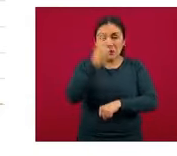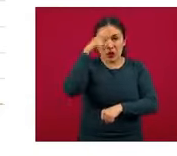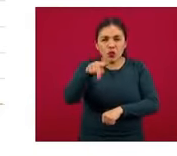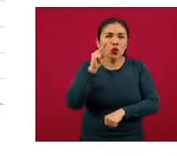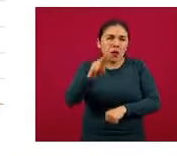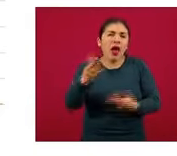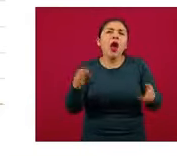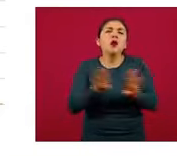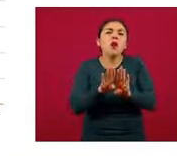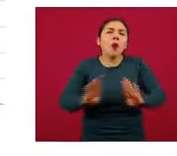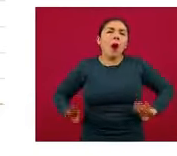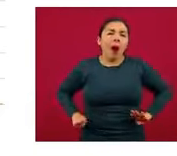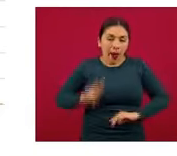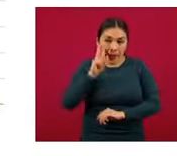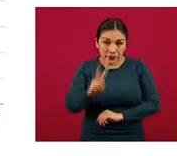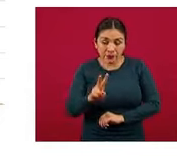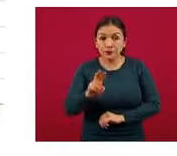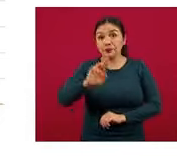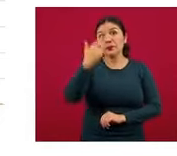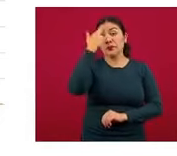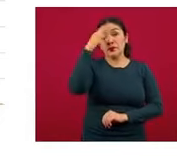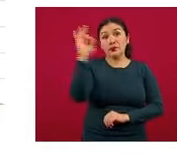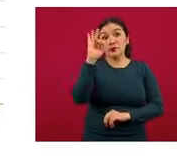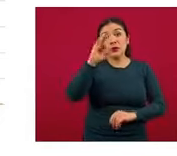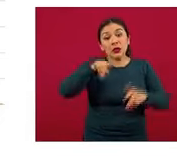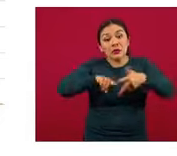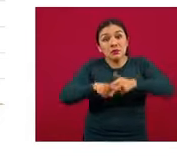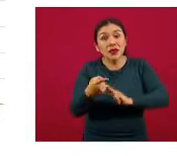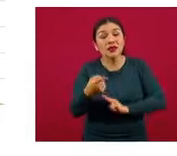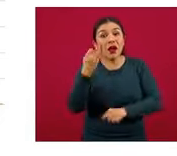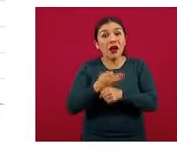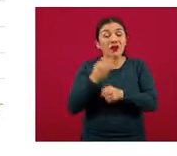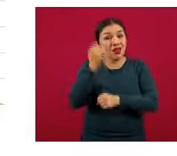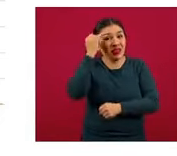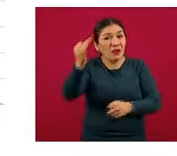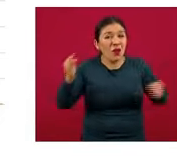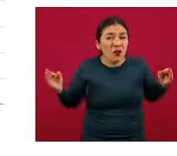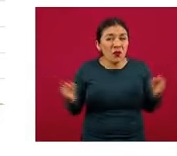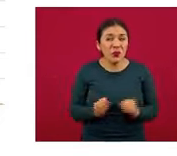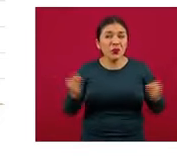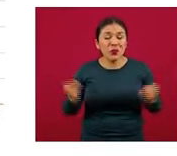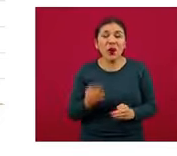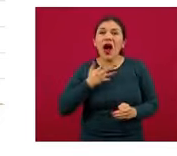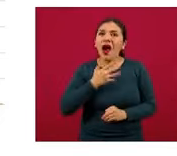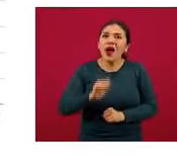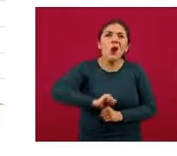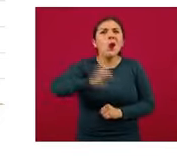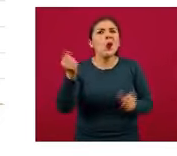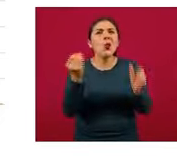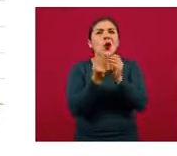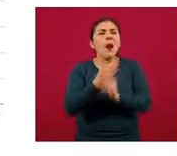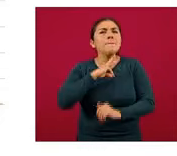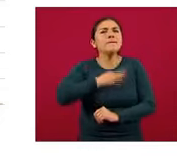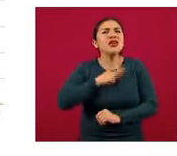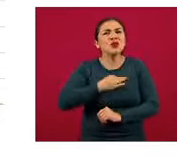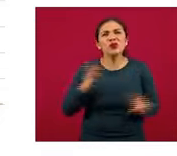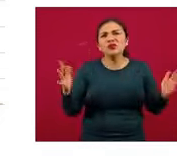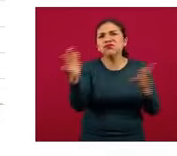Recordemos que al entrar a la temporalidad también invernal, en donde circulan otros virus respiratorios, y